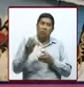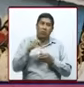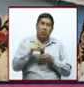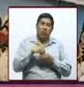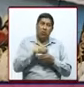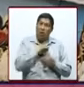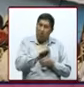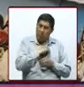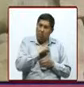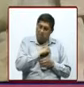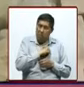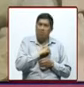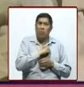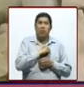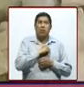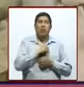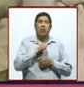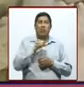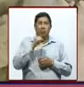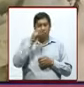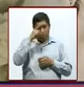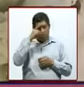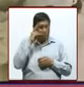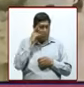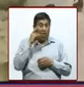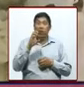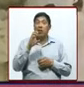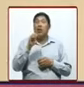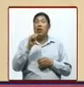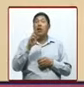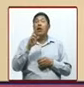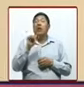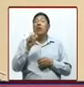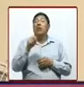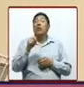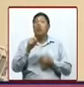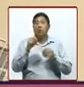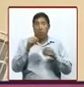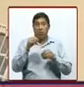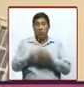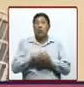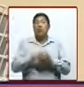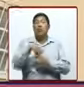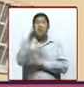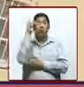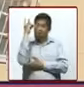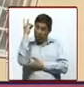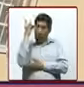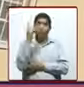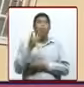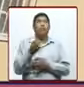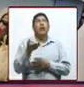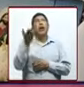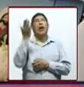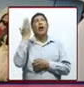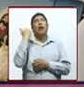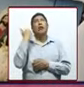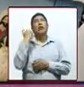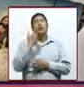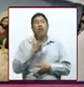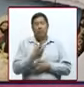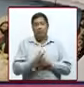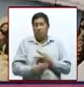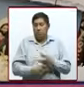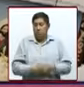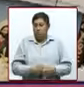la devoción a la mamita Virgen del Carmen aquí en Bolivia. Esta parroquia fue de los